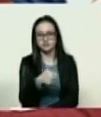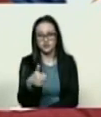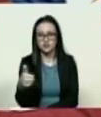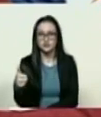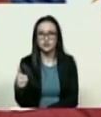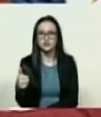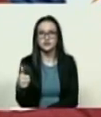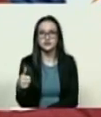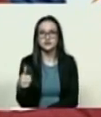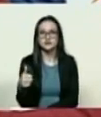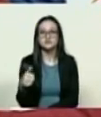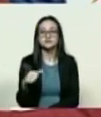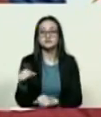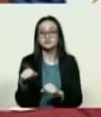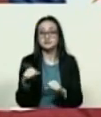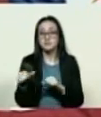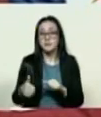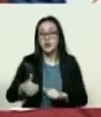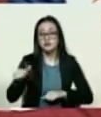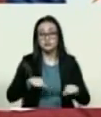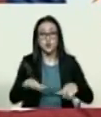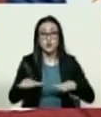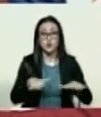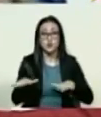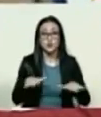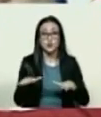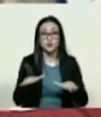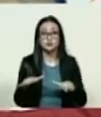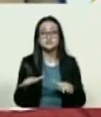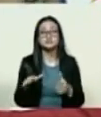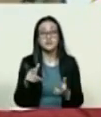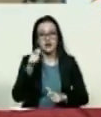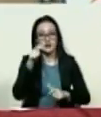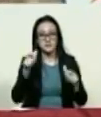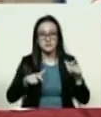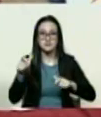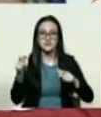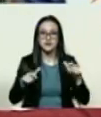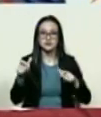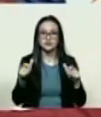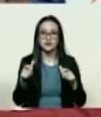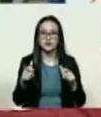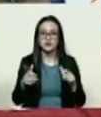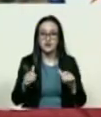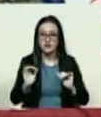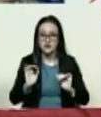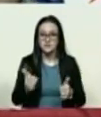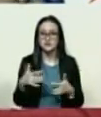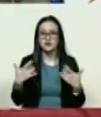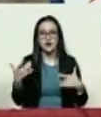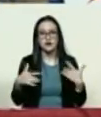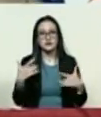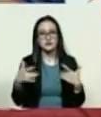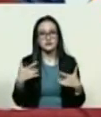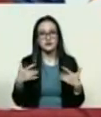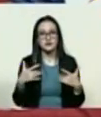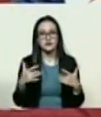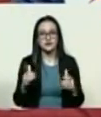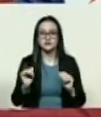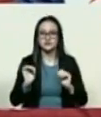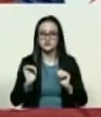generar la mayor movilización hacia estos sitios para que nuestra gente, en el arranque de esta actividad, repito,